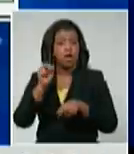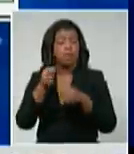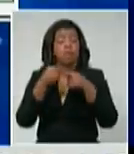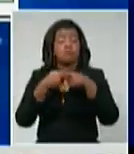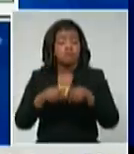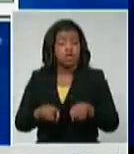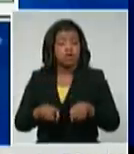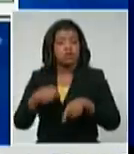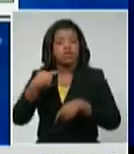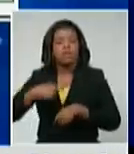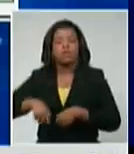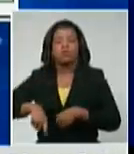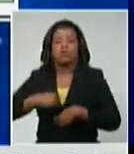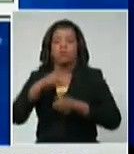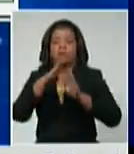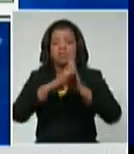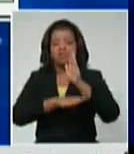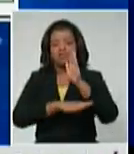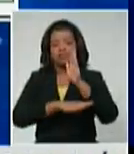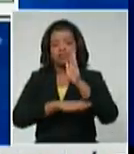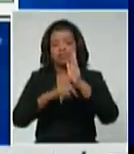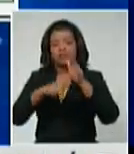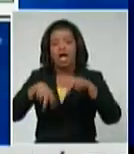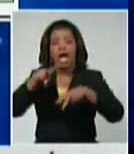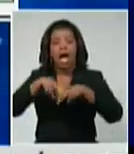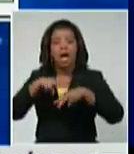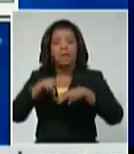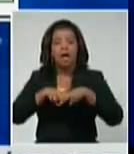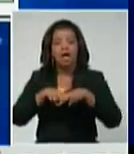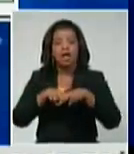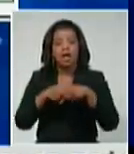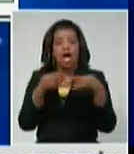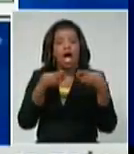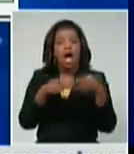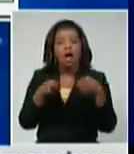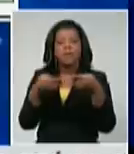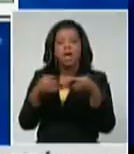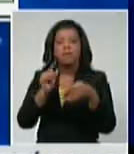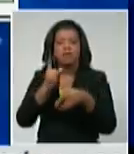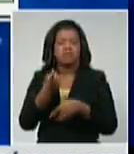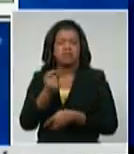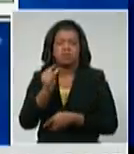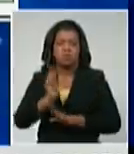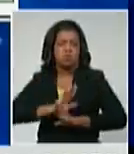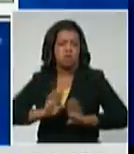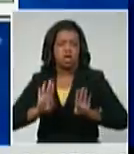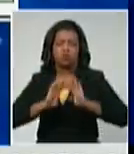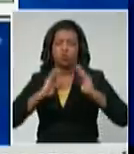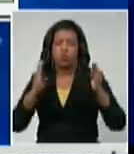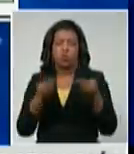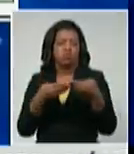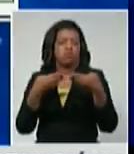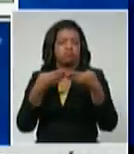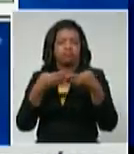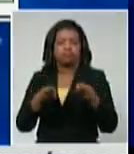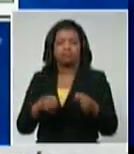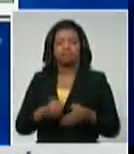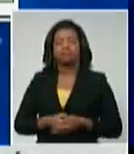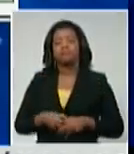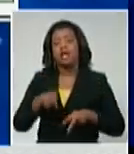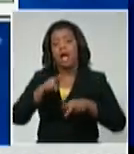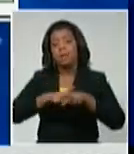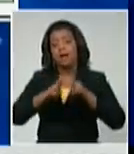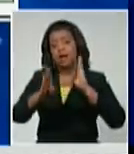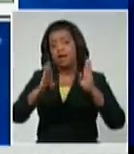La Habana, que quedan pocas cosas por abrir. La Habana, aunque está en fase 3 de